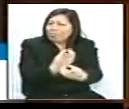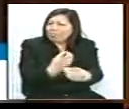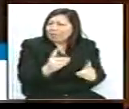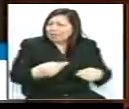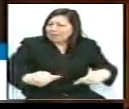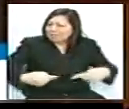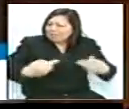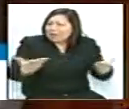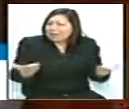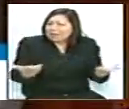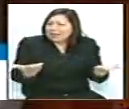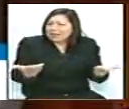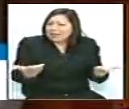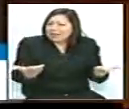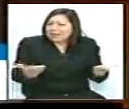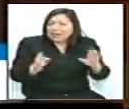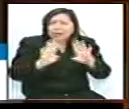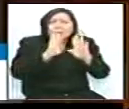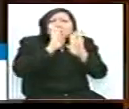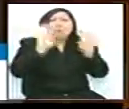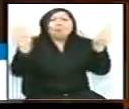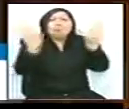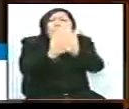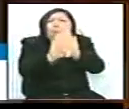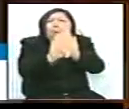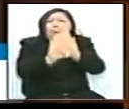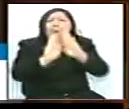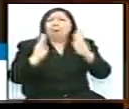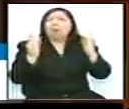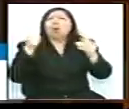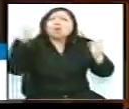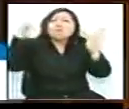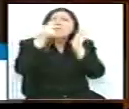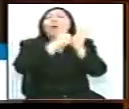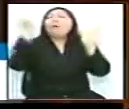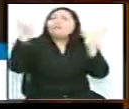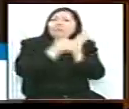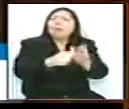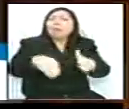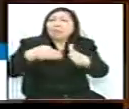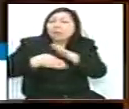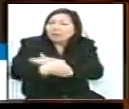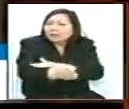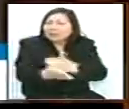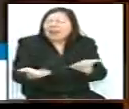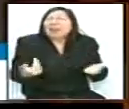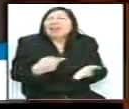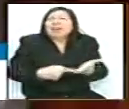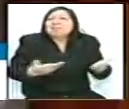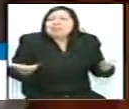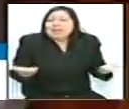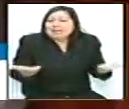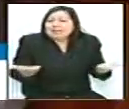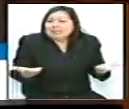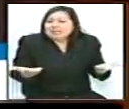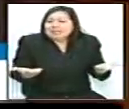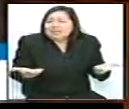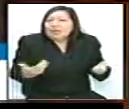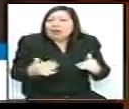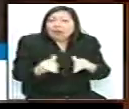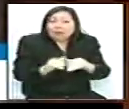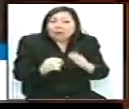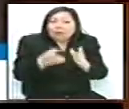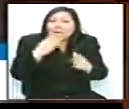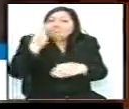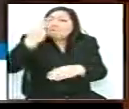de debate? Estamos encerrados. Hemos tenido que golpear la puerta para poder salir. ¿Qué es esto? Nuestros equipos